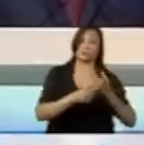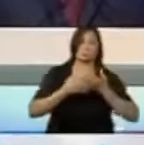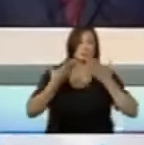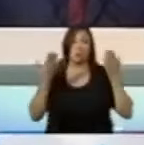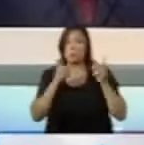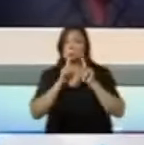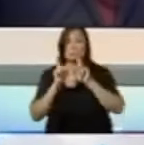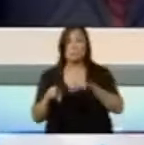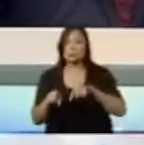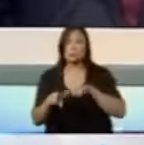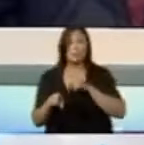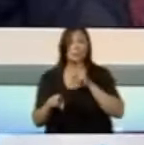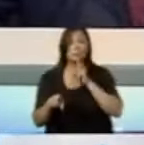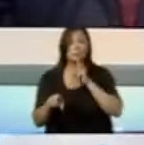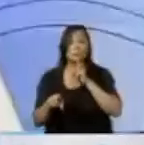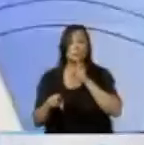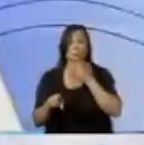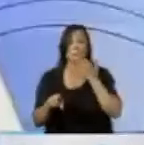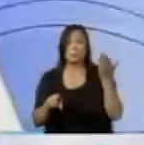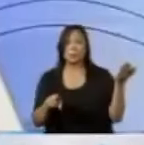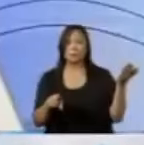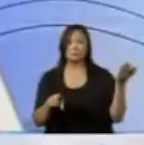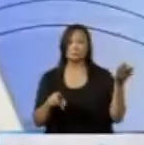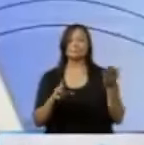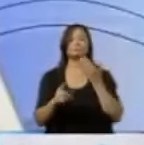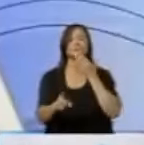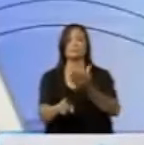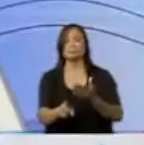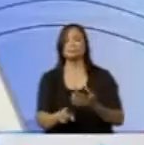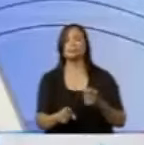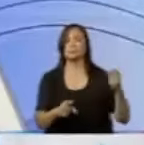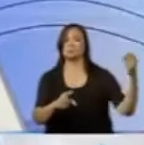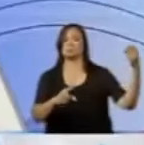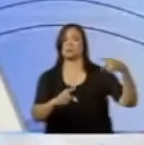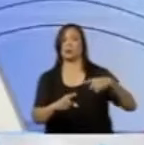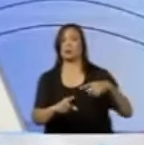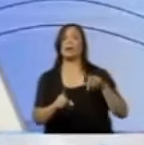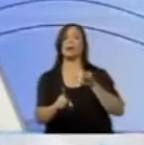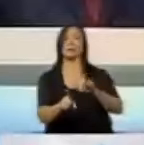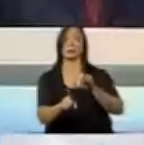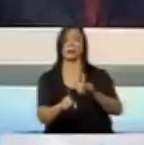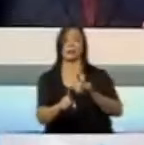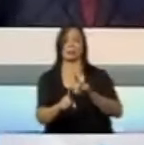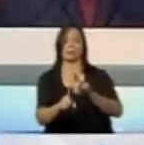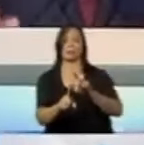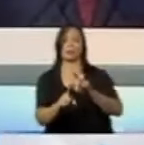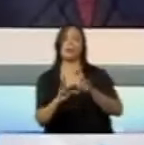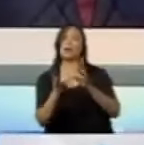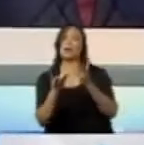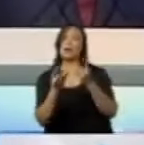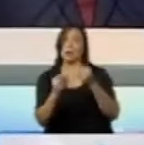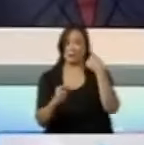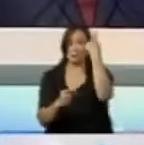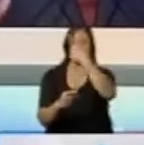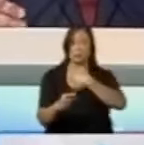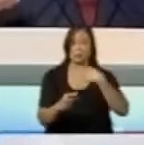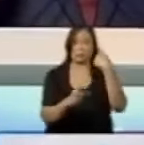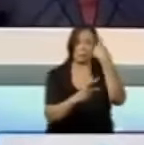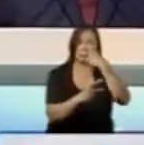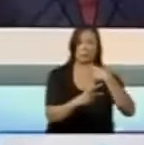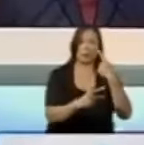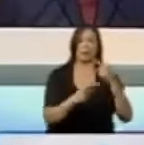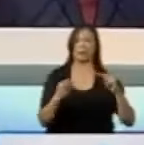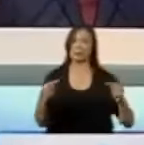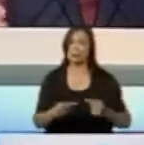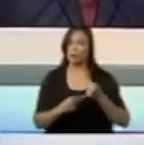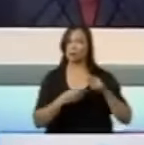ha habido respuesta. Gracias. El derecho a réplica del doctor Fernández. Detrás de las cifras hay rostros humanos y por tanto